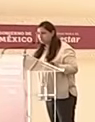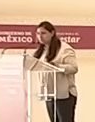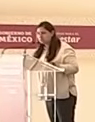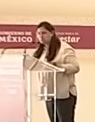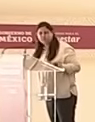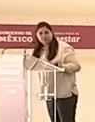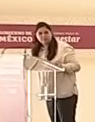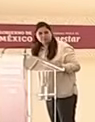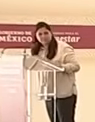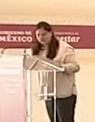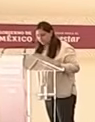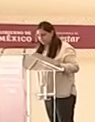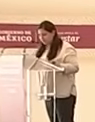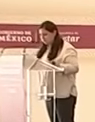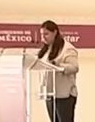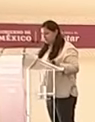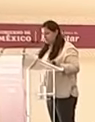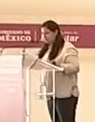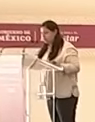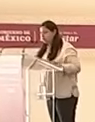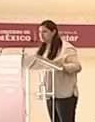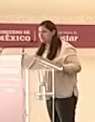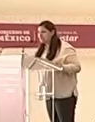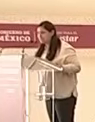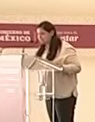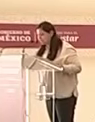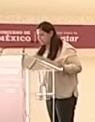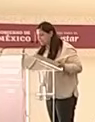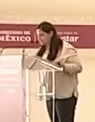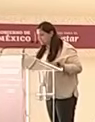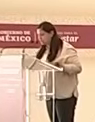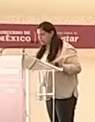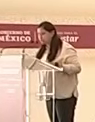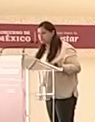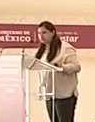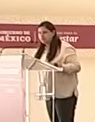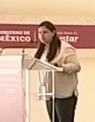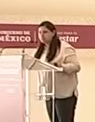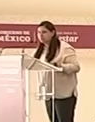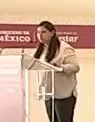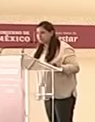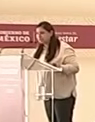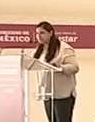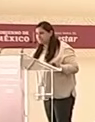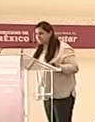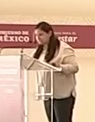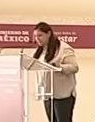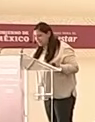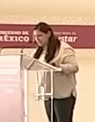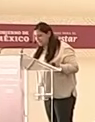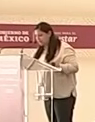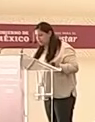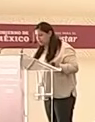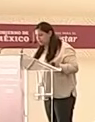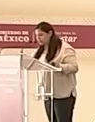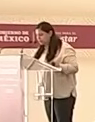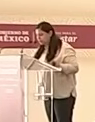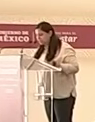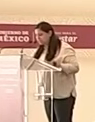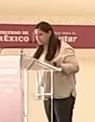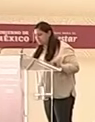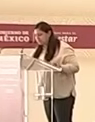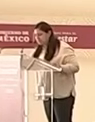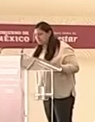Con su permiso, señor presidente. Muy buenos días, tengan todas y todos. Estamos muy felices de estar aquí en Durango